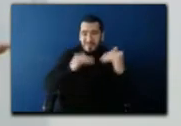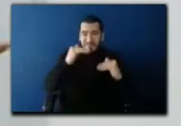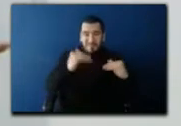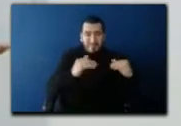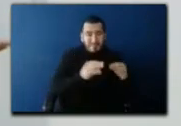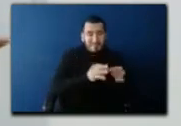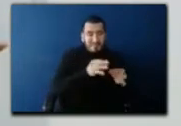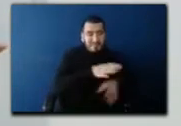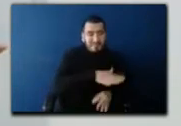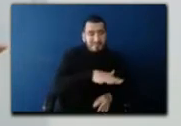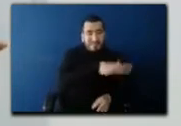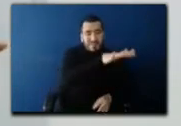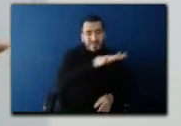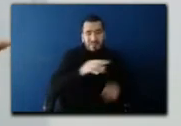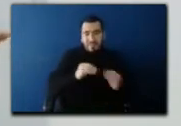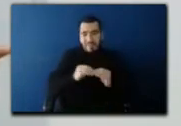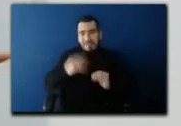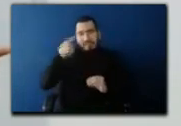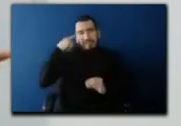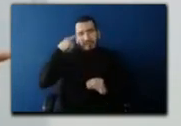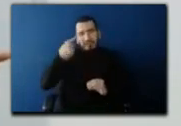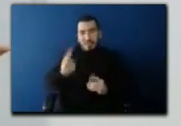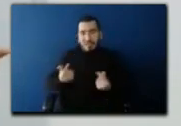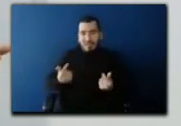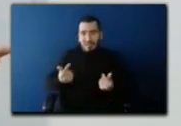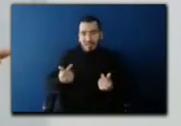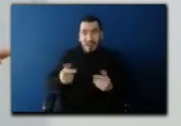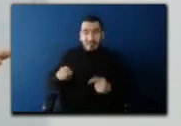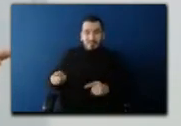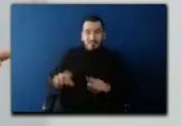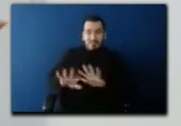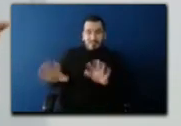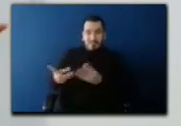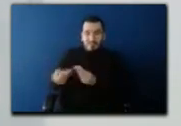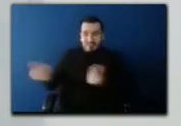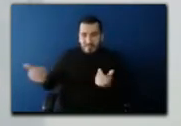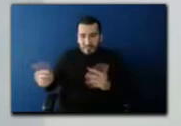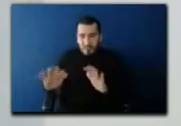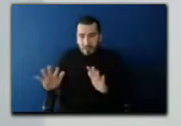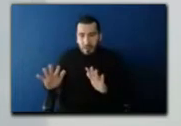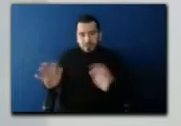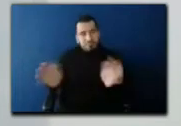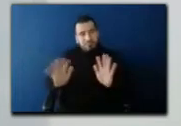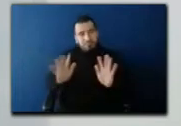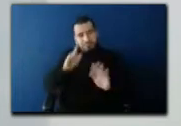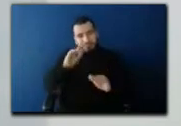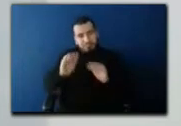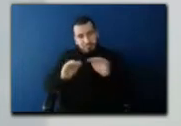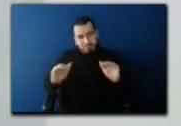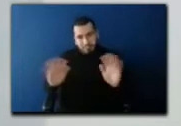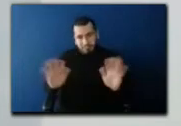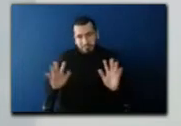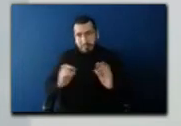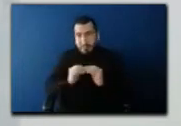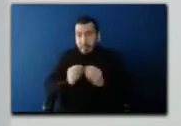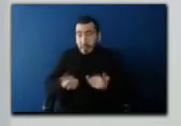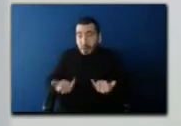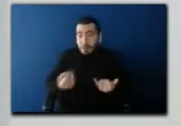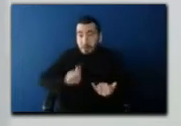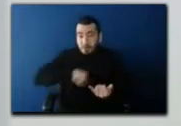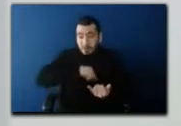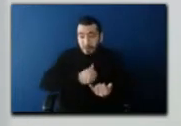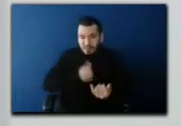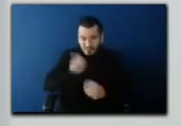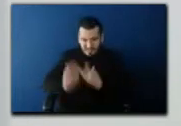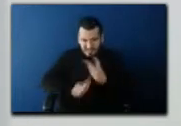lo tanto, pensar que el efectivo es el enemigo al que hay que desbancar no es el camino. ¿Nosotros qué es lo que tenemos que hacer? Tenemos